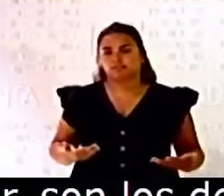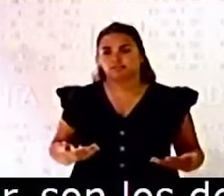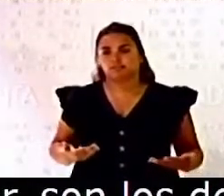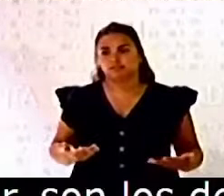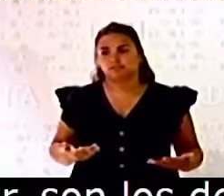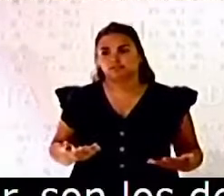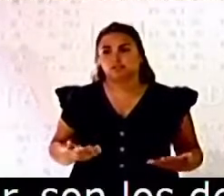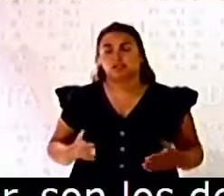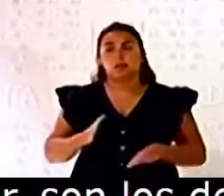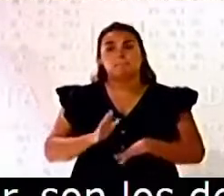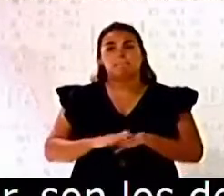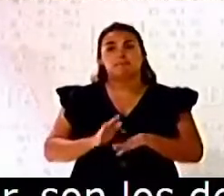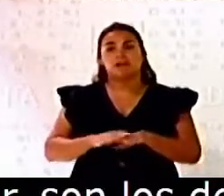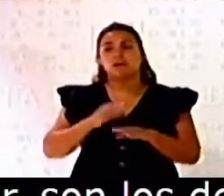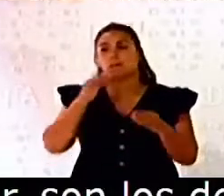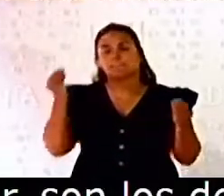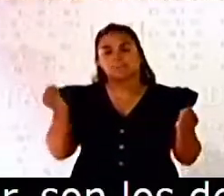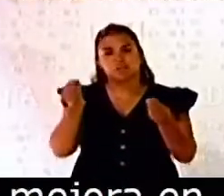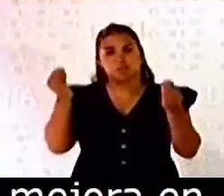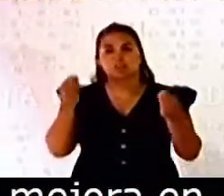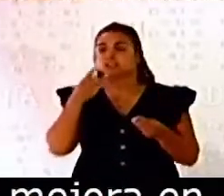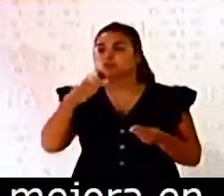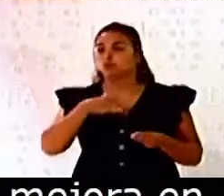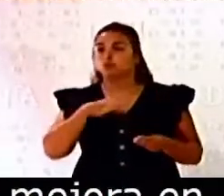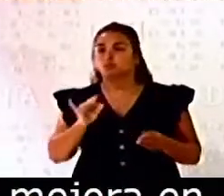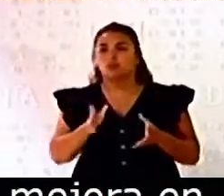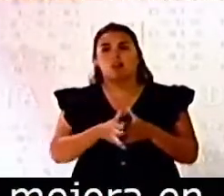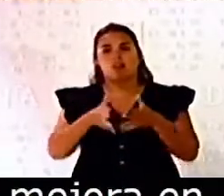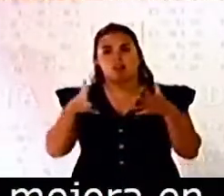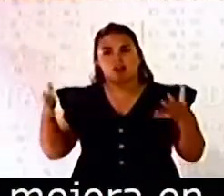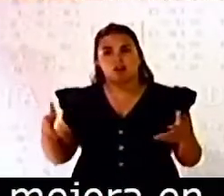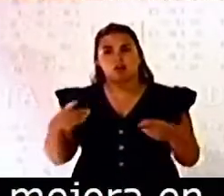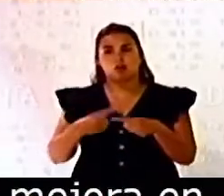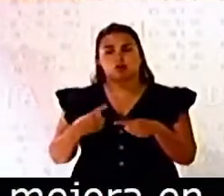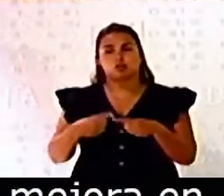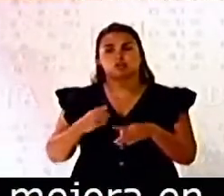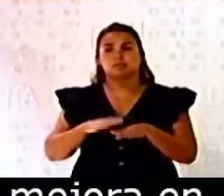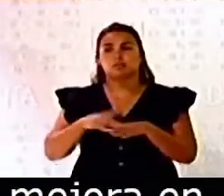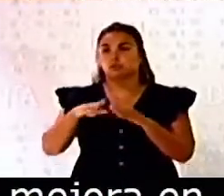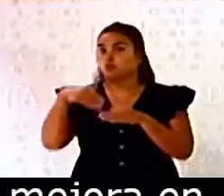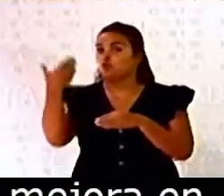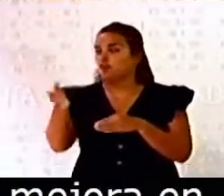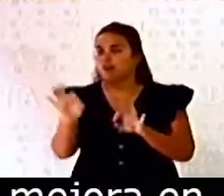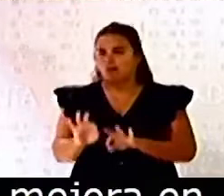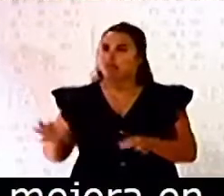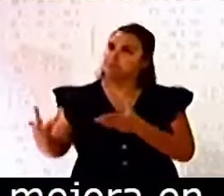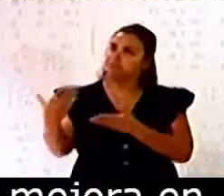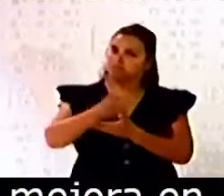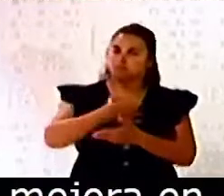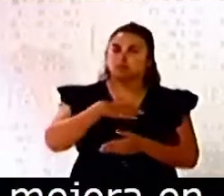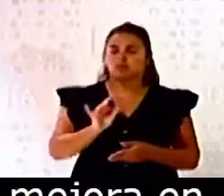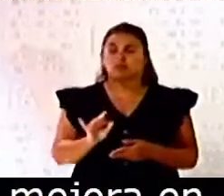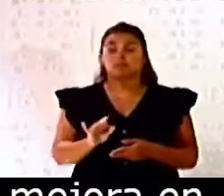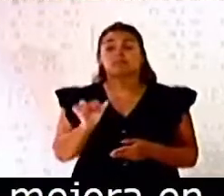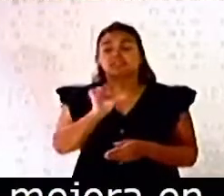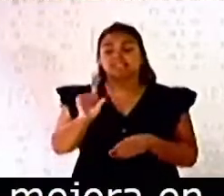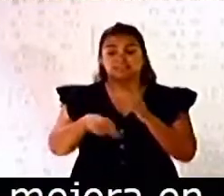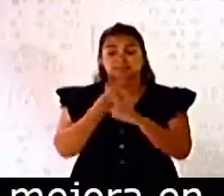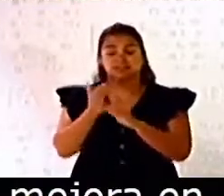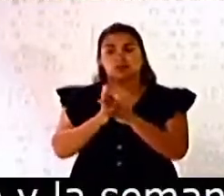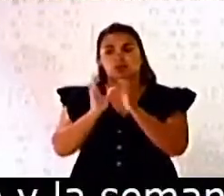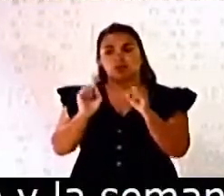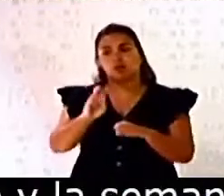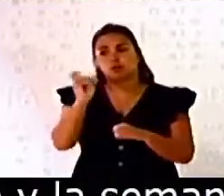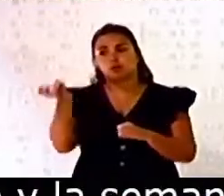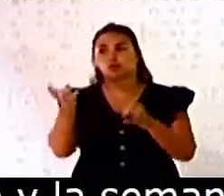que mejora en cuanto que amplía quienes pueden acogerse para que no se quede fuera nadie, y la semana que viene traeremos un acuerdo